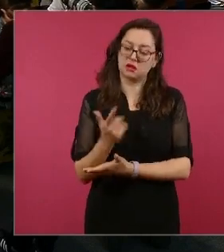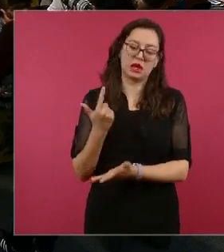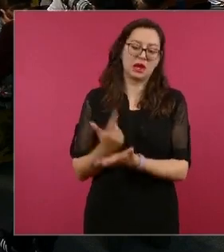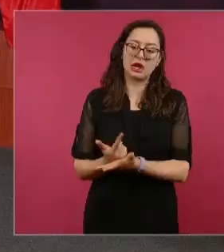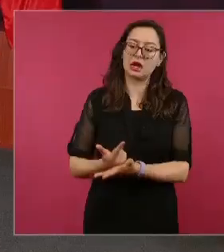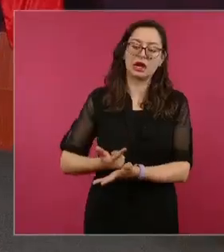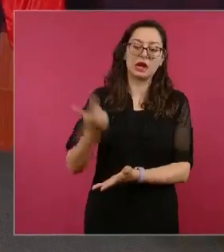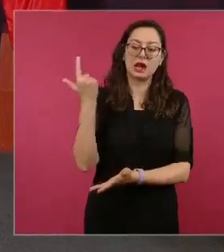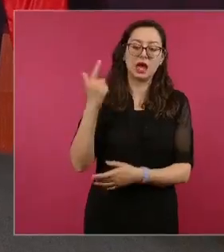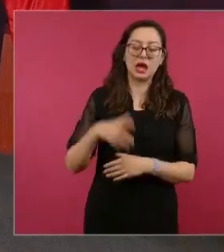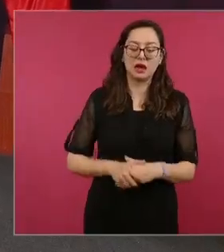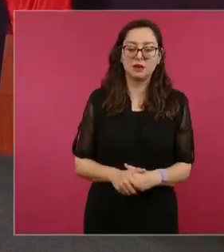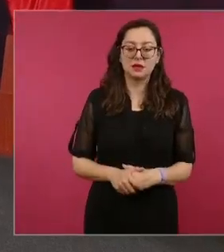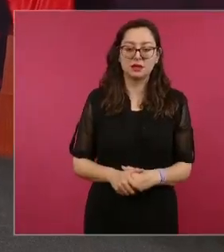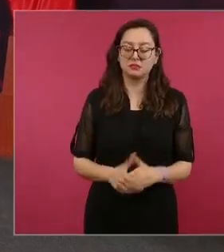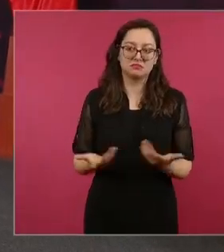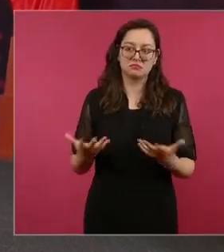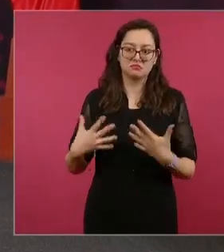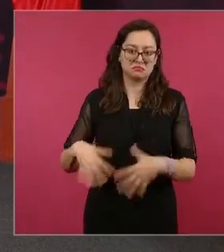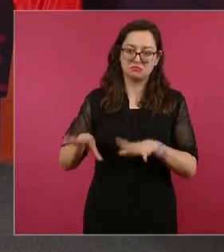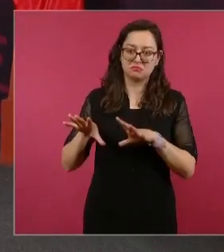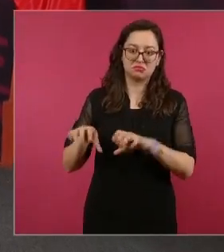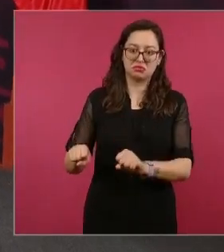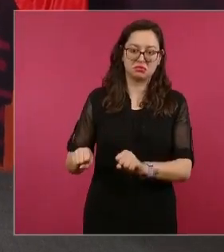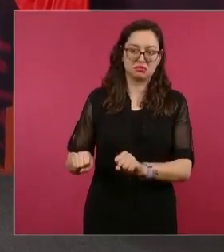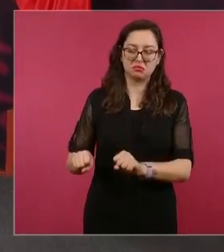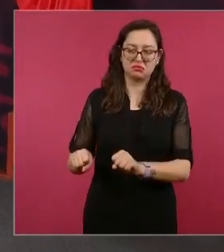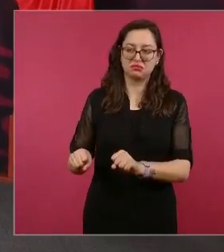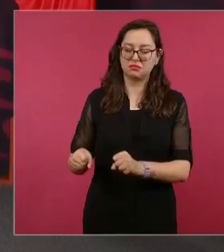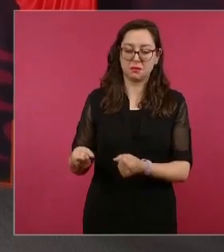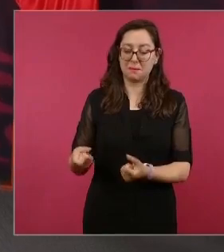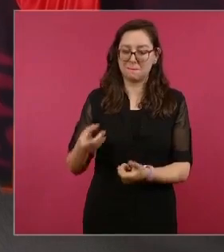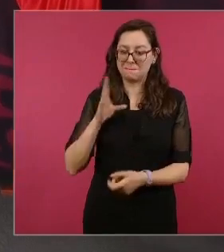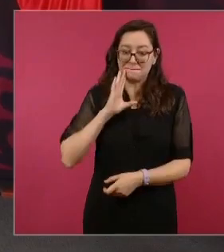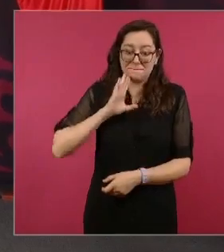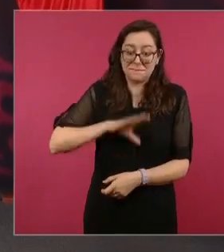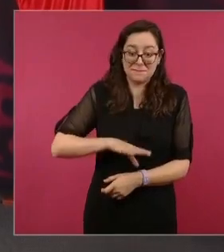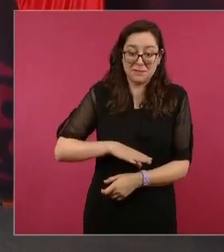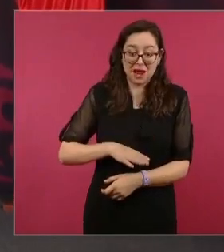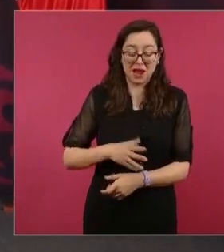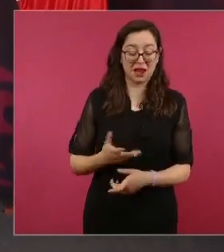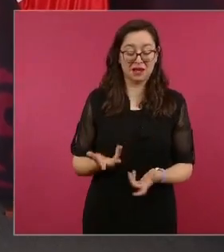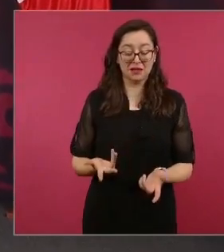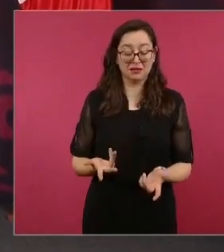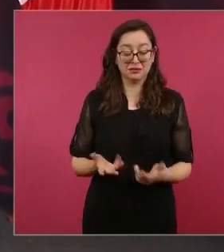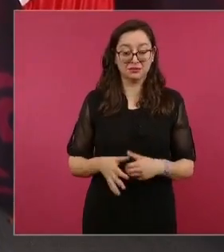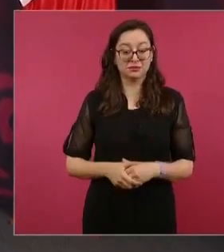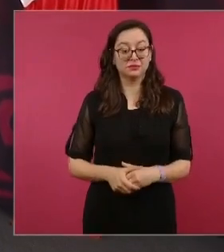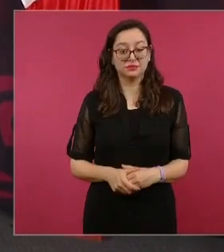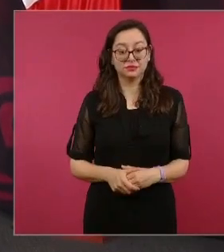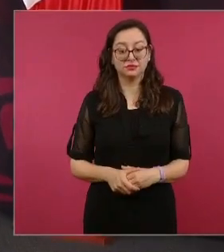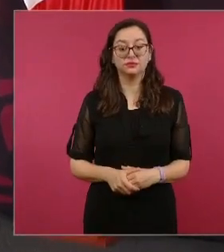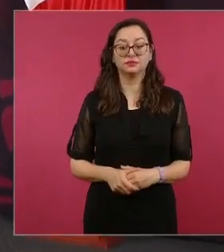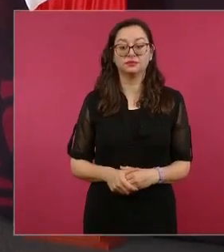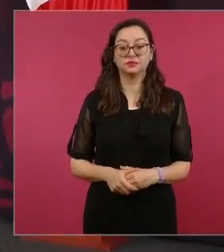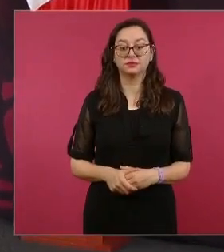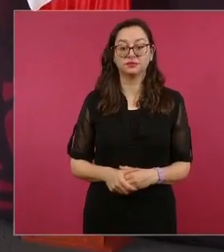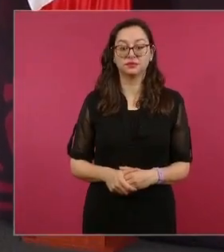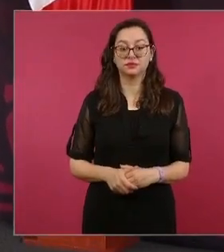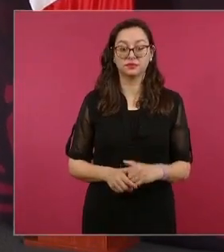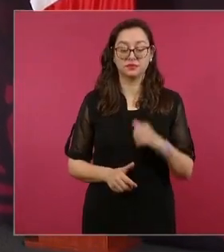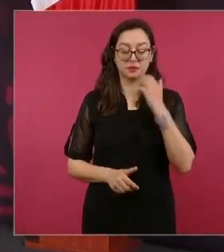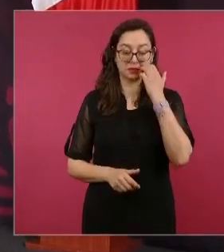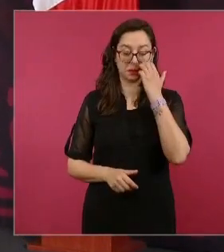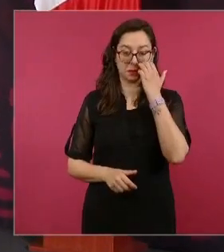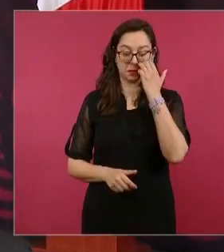allanamiento de la Embajada de México en Ecuador. Ya